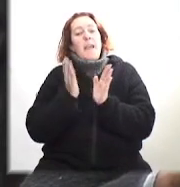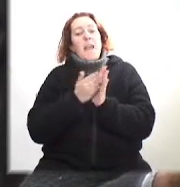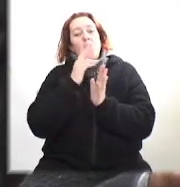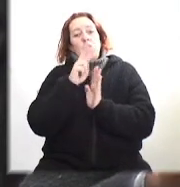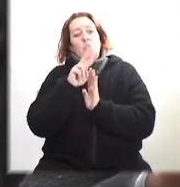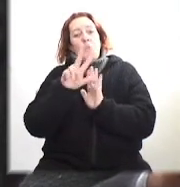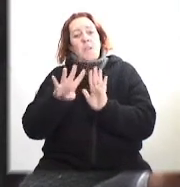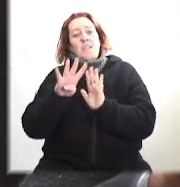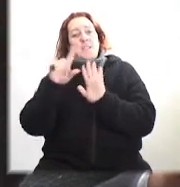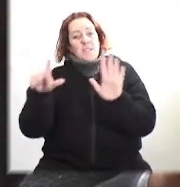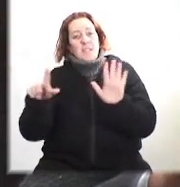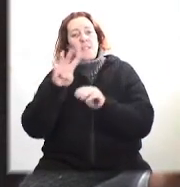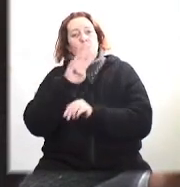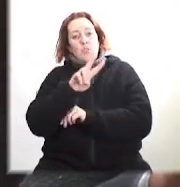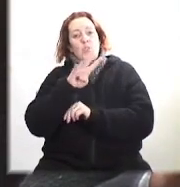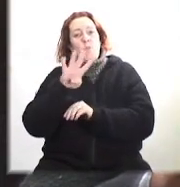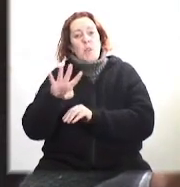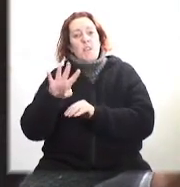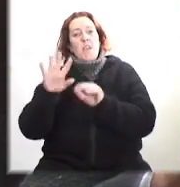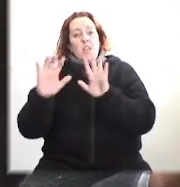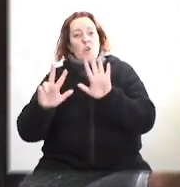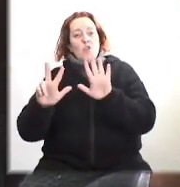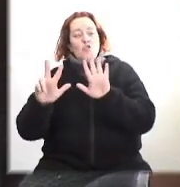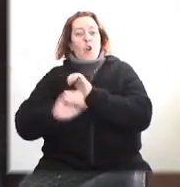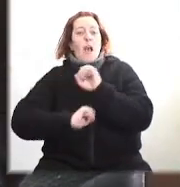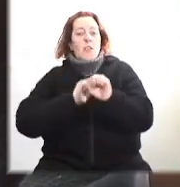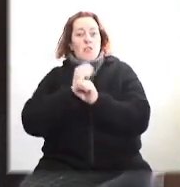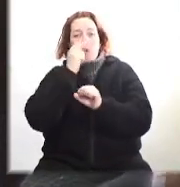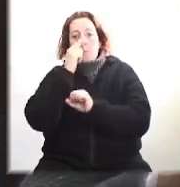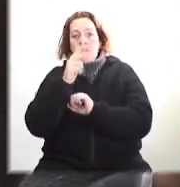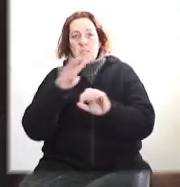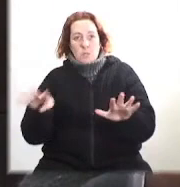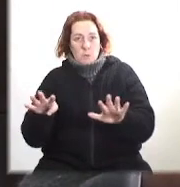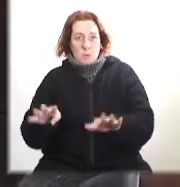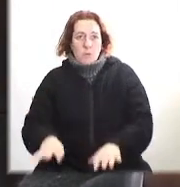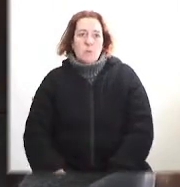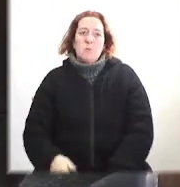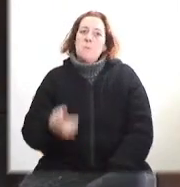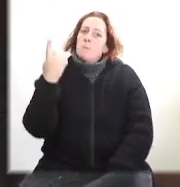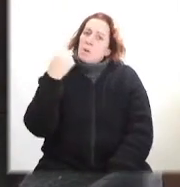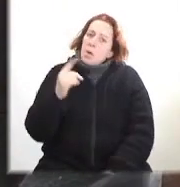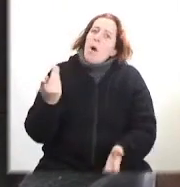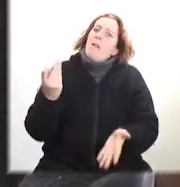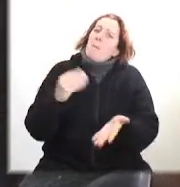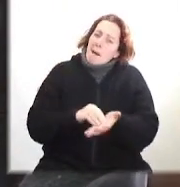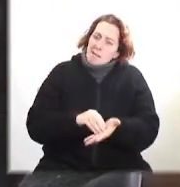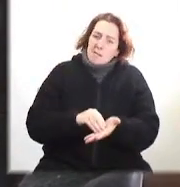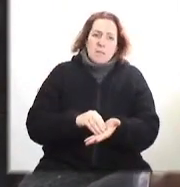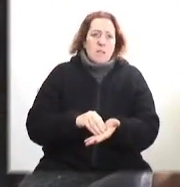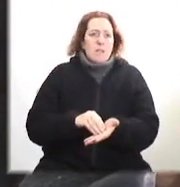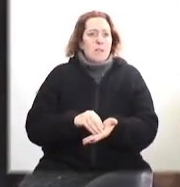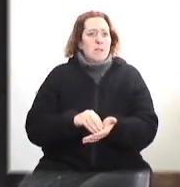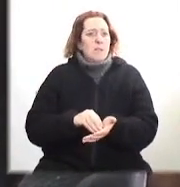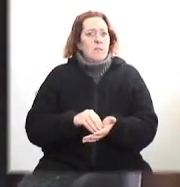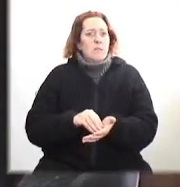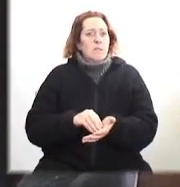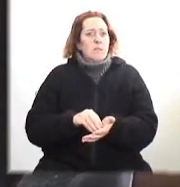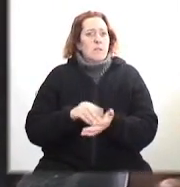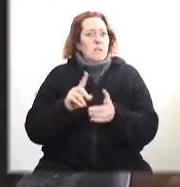año 2019. Pero digamos, además, que no nos vamos